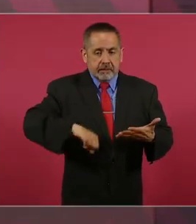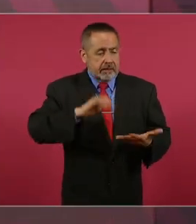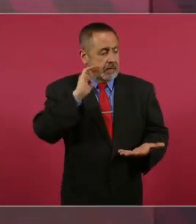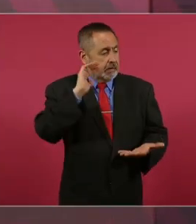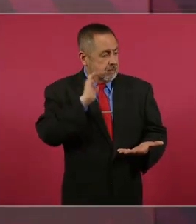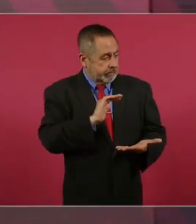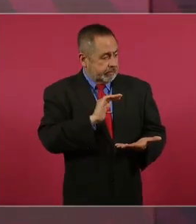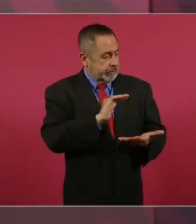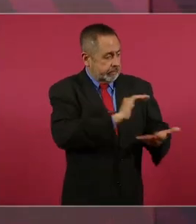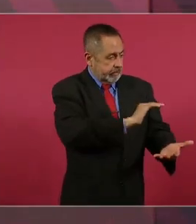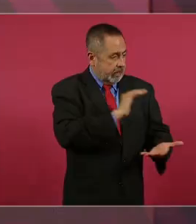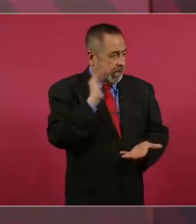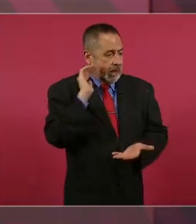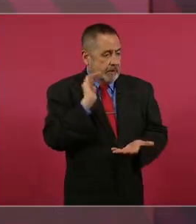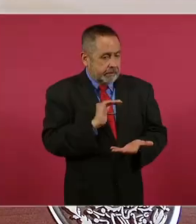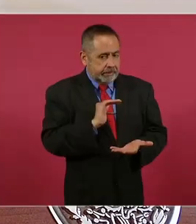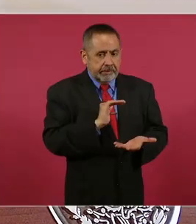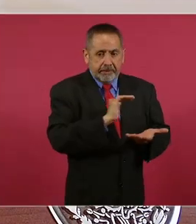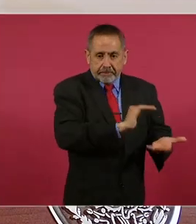año con año.